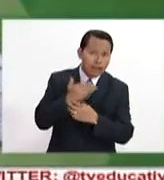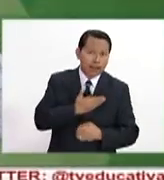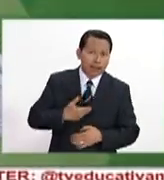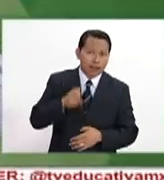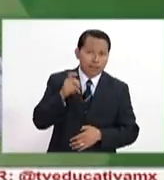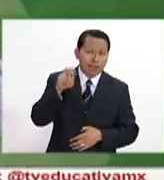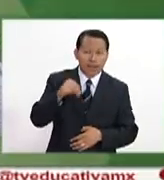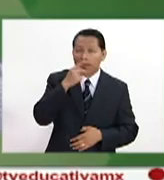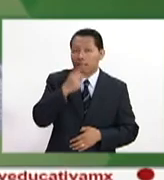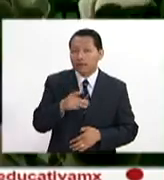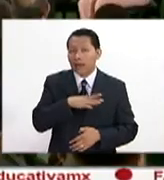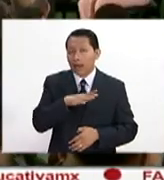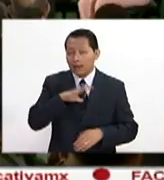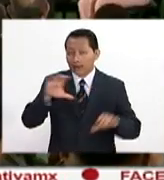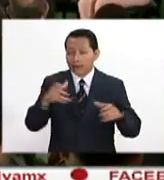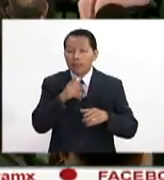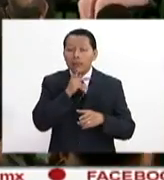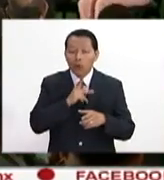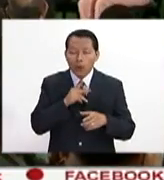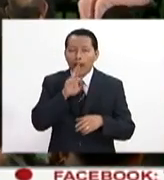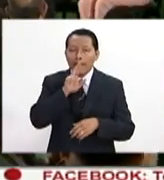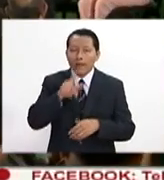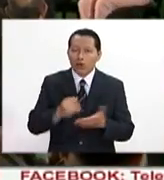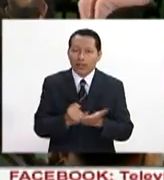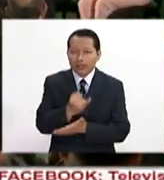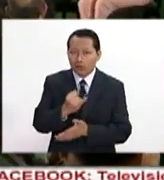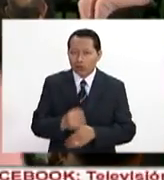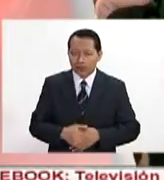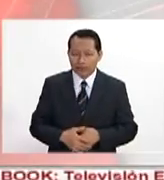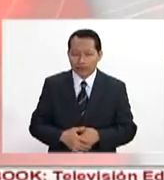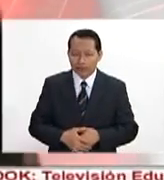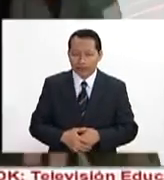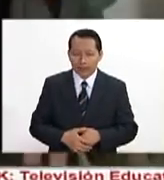Nieto que abrir el sector petrolero fue la mejor decisión.